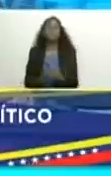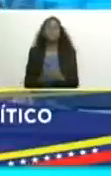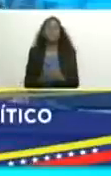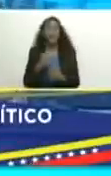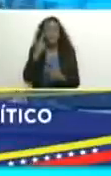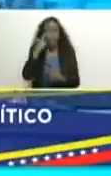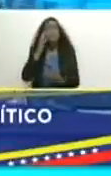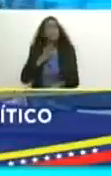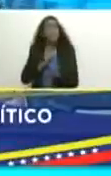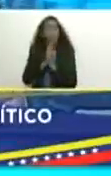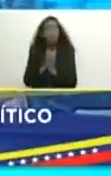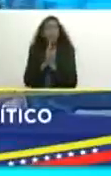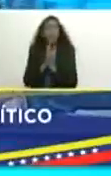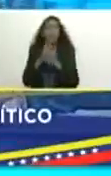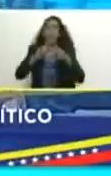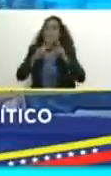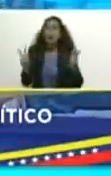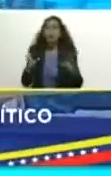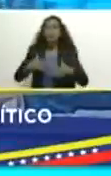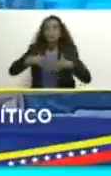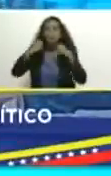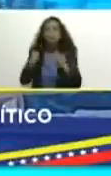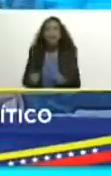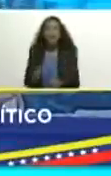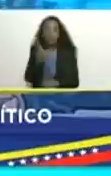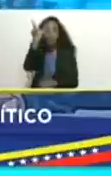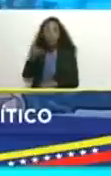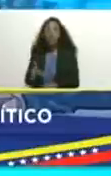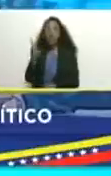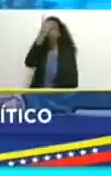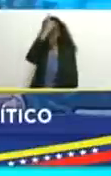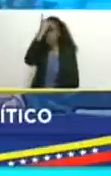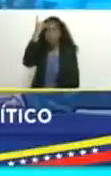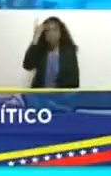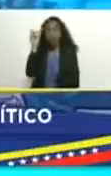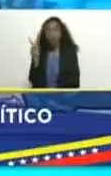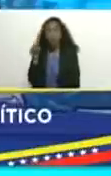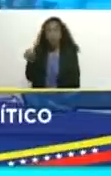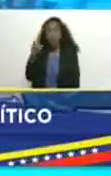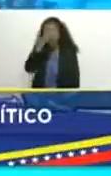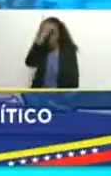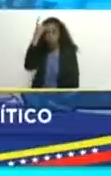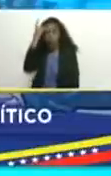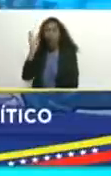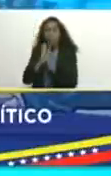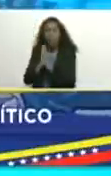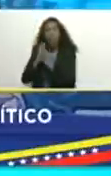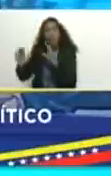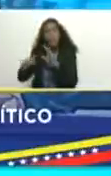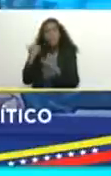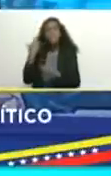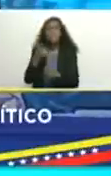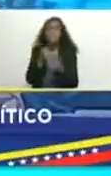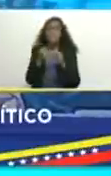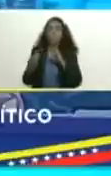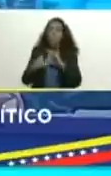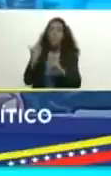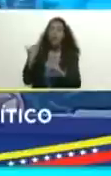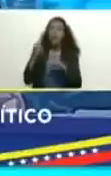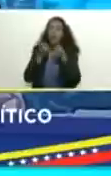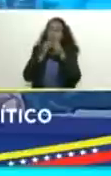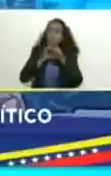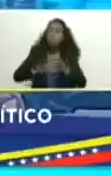Garanticemos la paz. Yo quisiera que el compañero Diosdado Cabello pudiera enviar un mensaje a nuestro